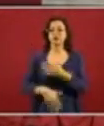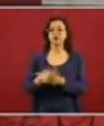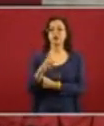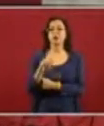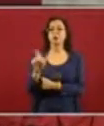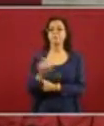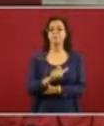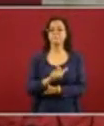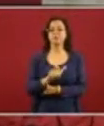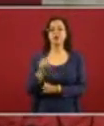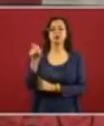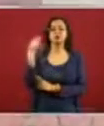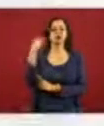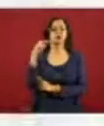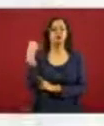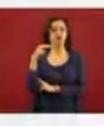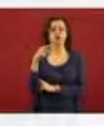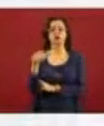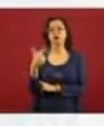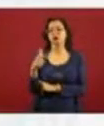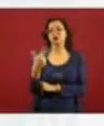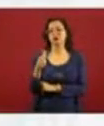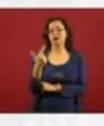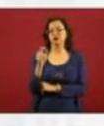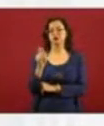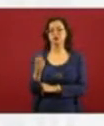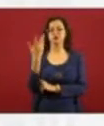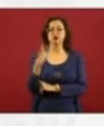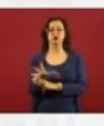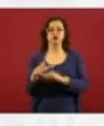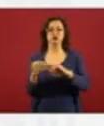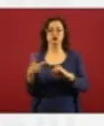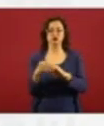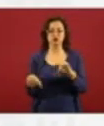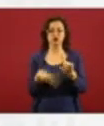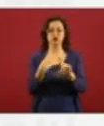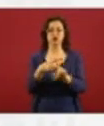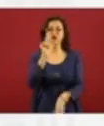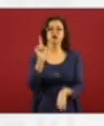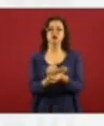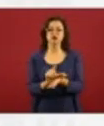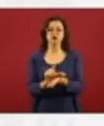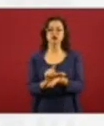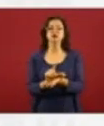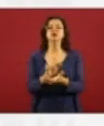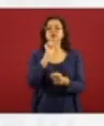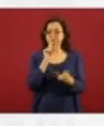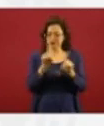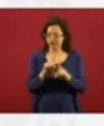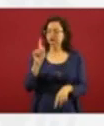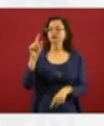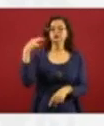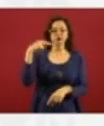Pemex en Veracruz, Veracruz, a 12 pesos con 10 centavos el litro. Y también en